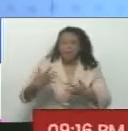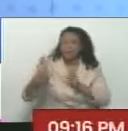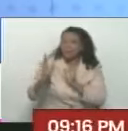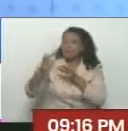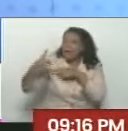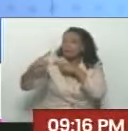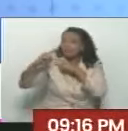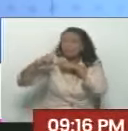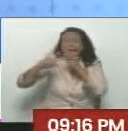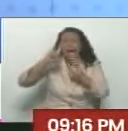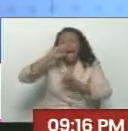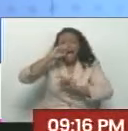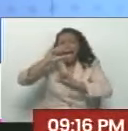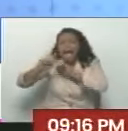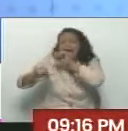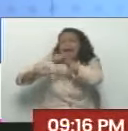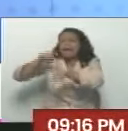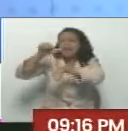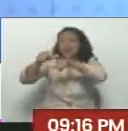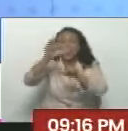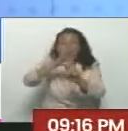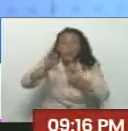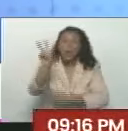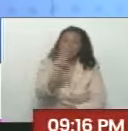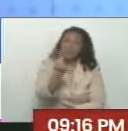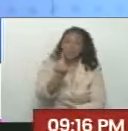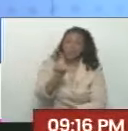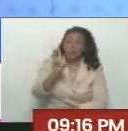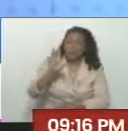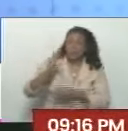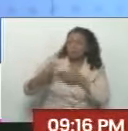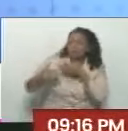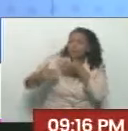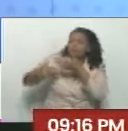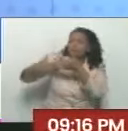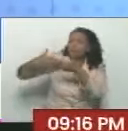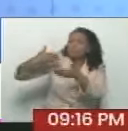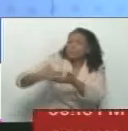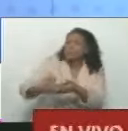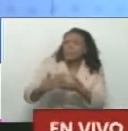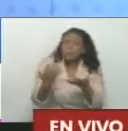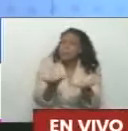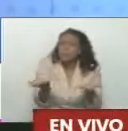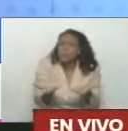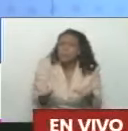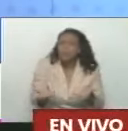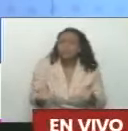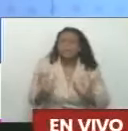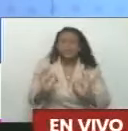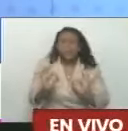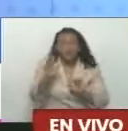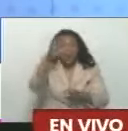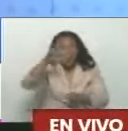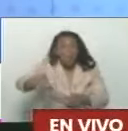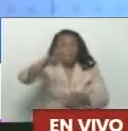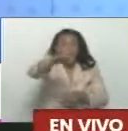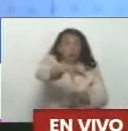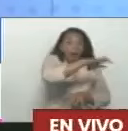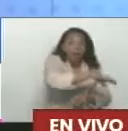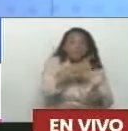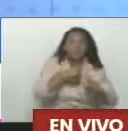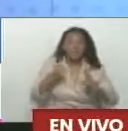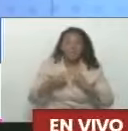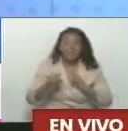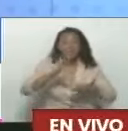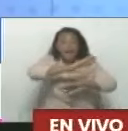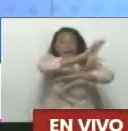¿no?, en la cultura venezolana, en la tradición venezolana, en tantos lugares del país, sobre todo en